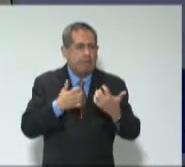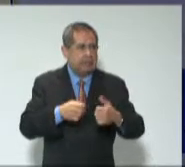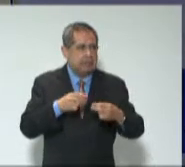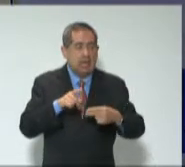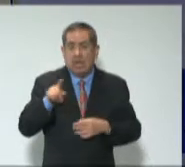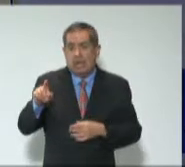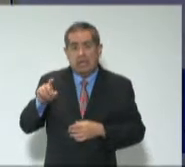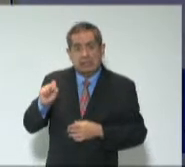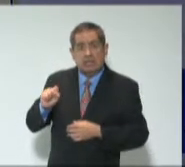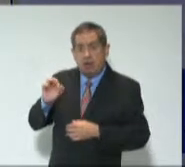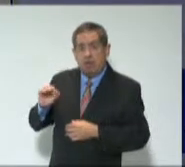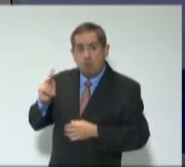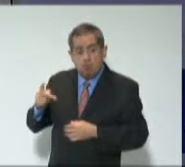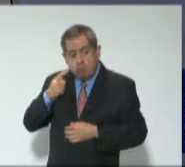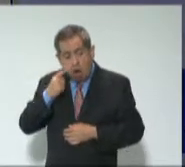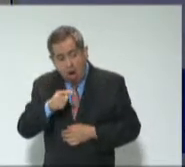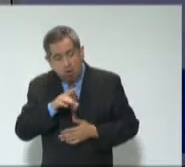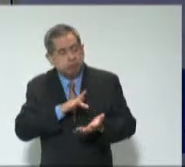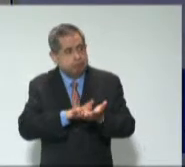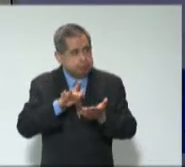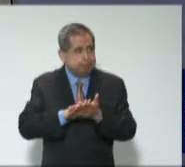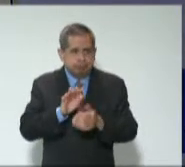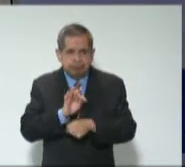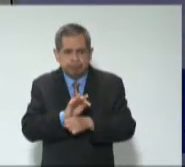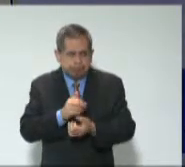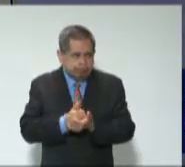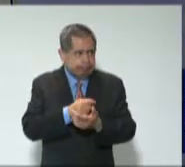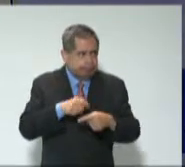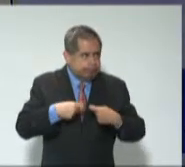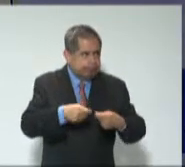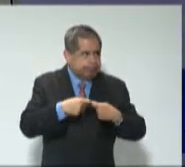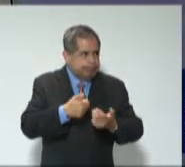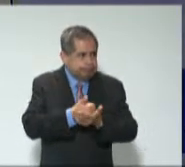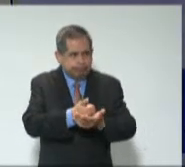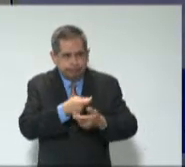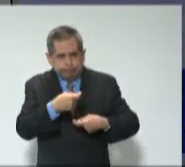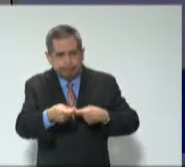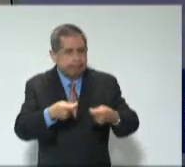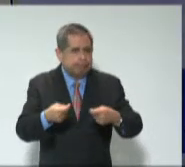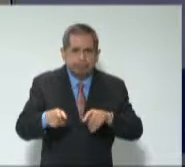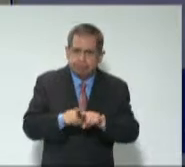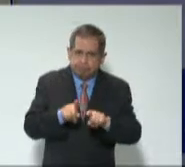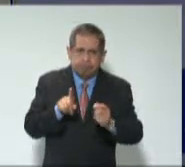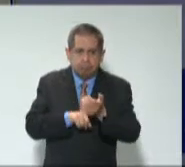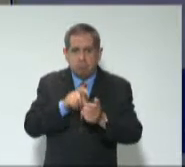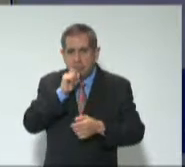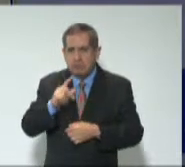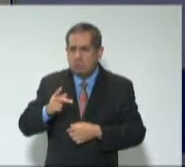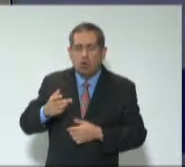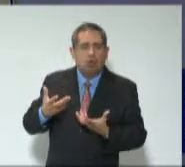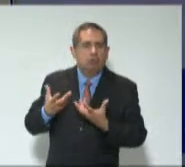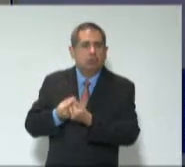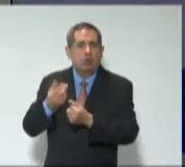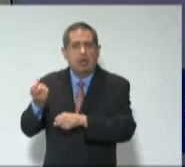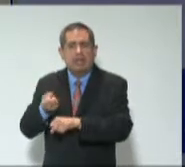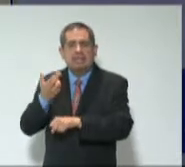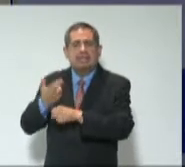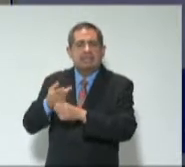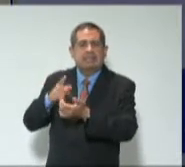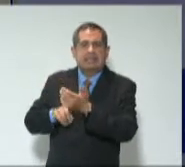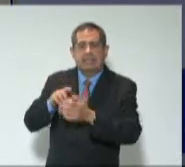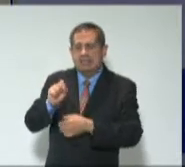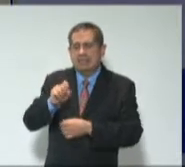la función pública eh está auspiciando y ayudando a eh nuestra colega secretaria de